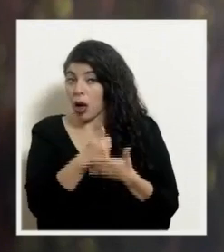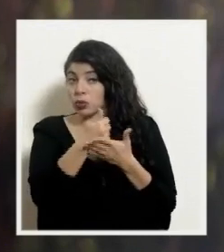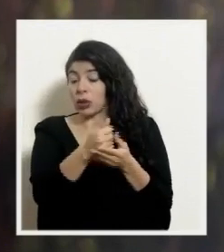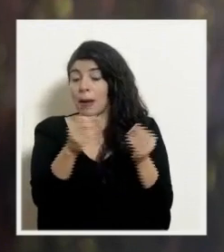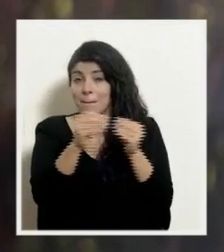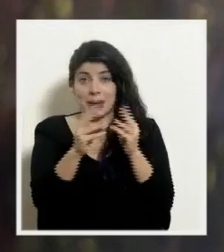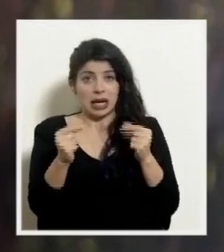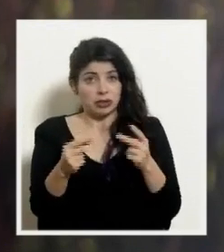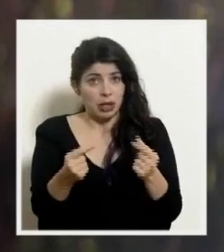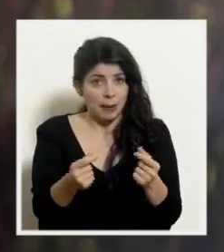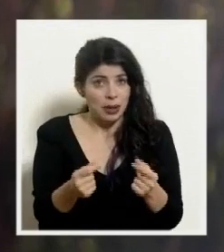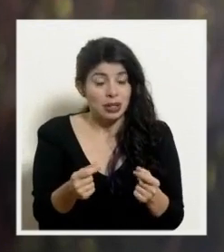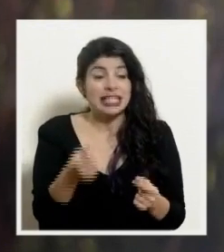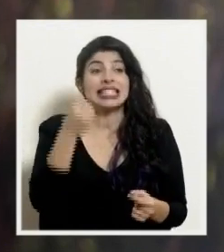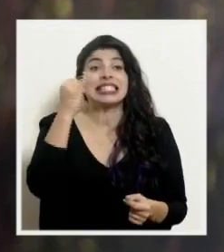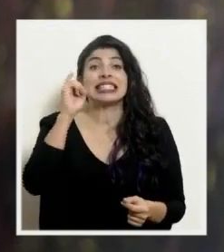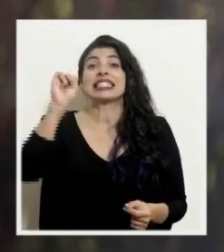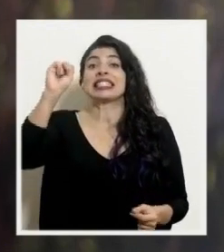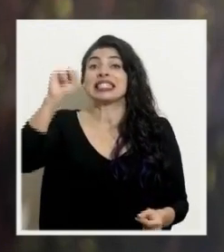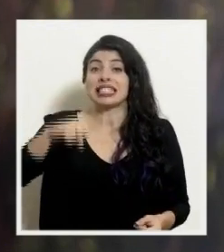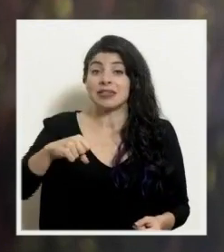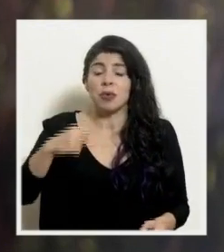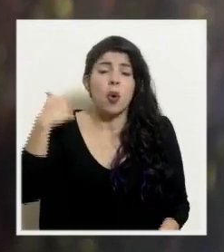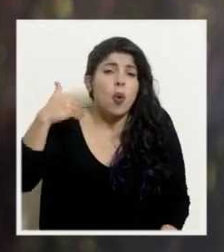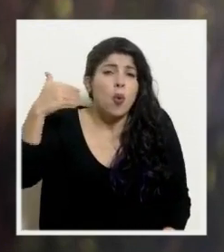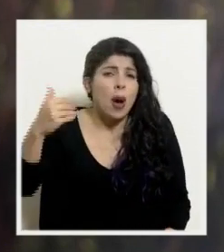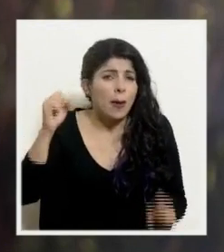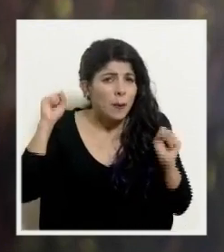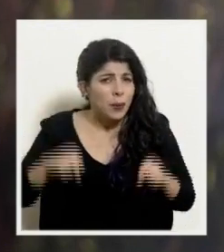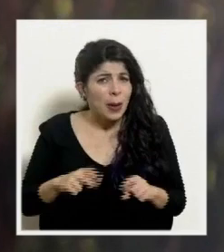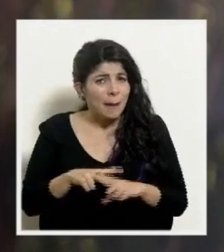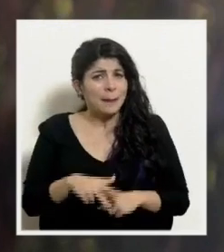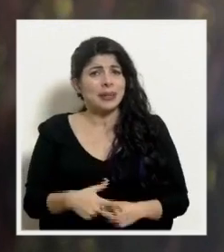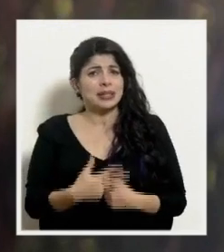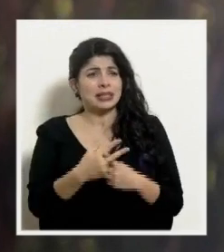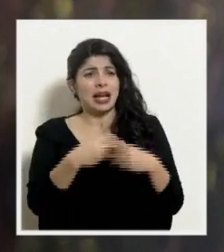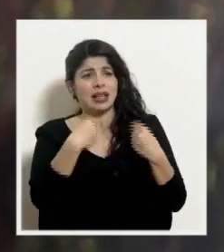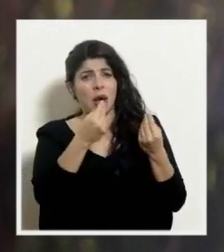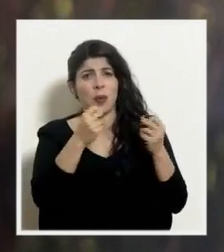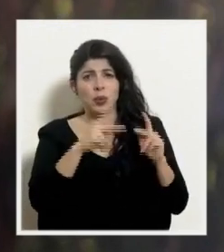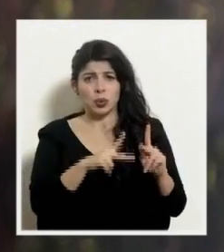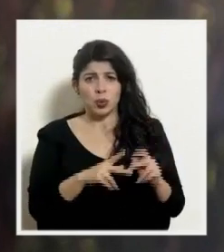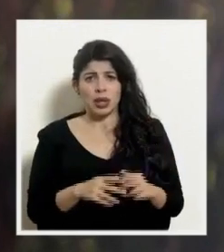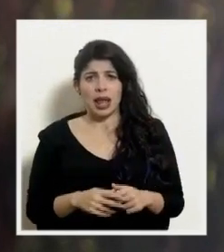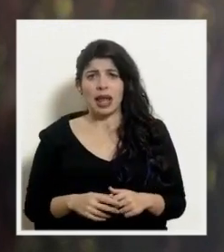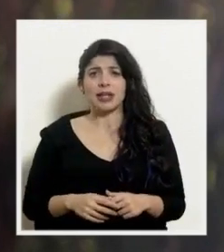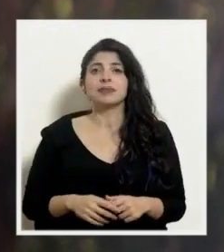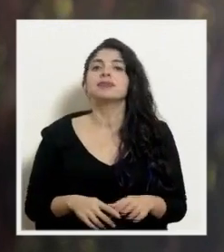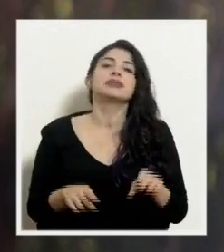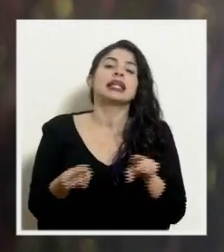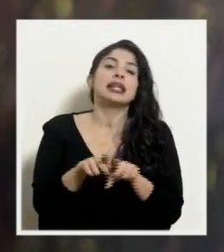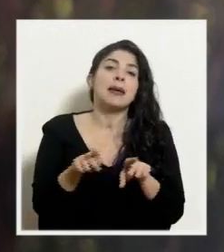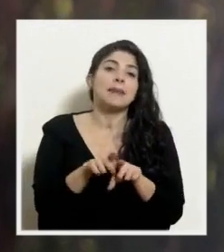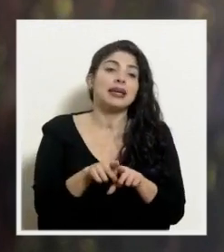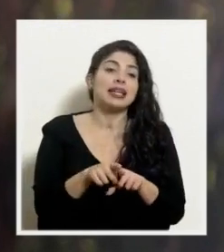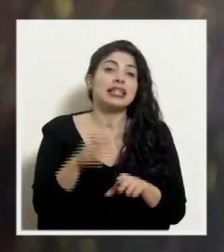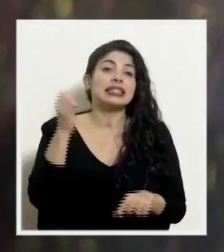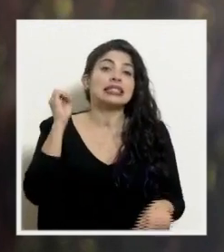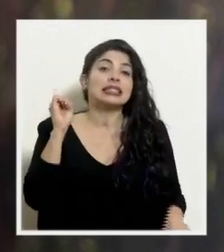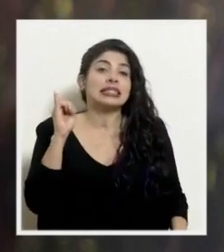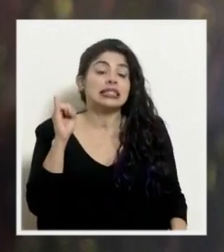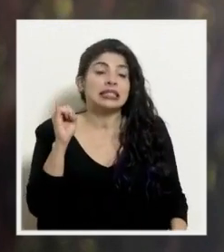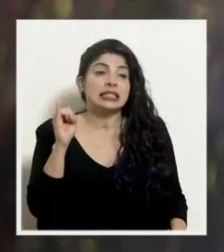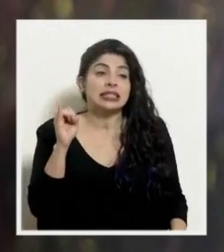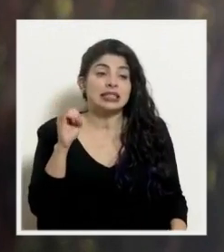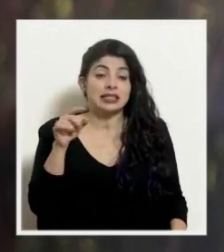agilizarse, y cuándo se podría empezar a dar esa oportunidad. También si